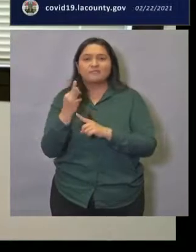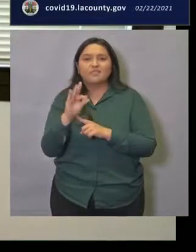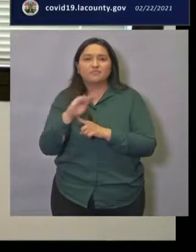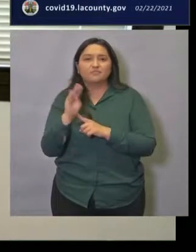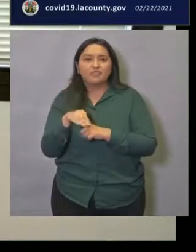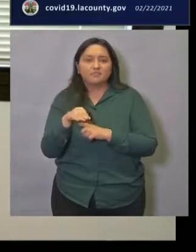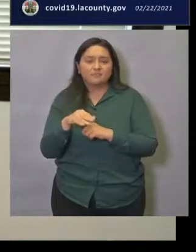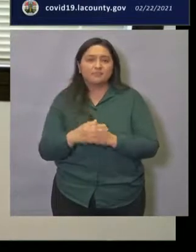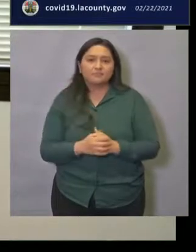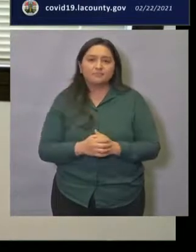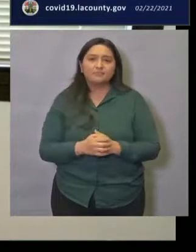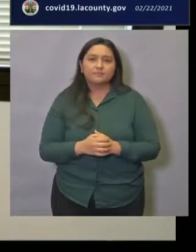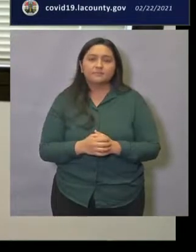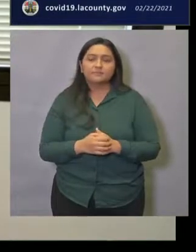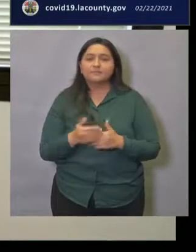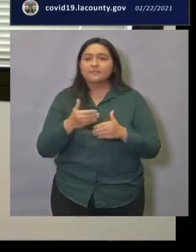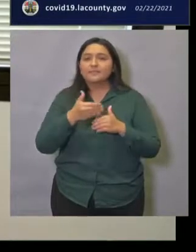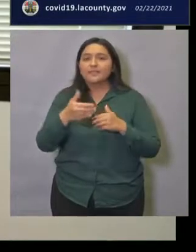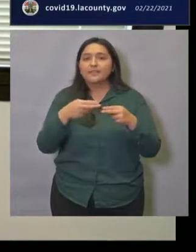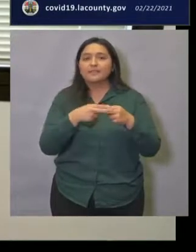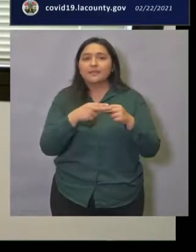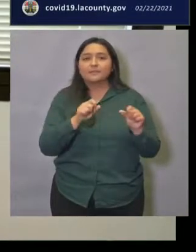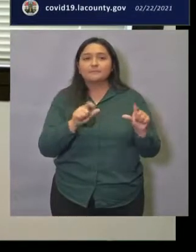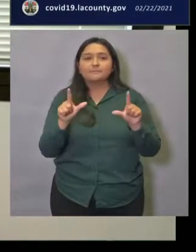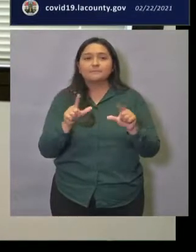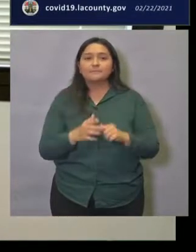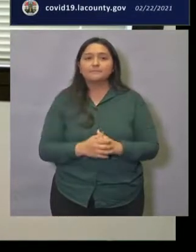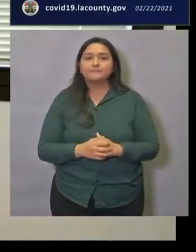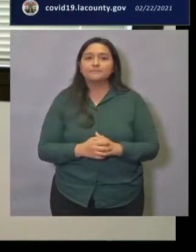19%. Next slide, please.